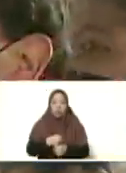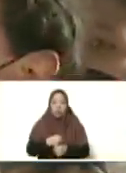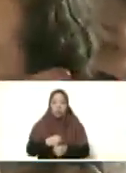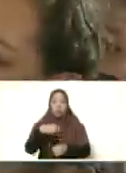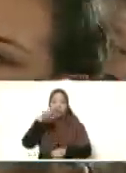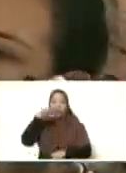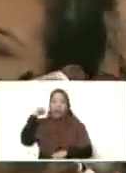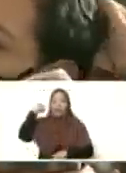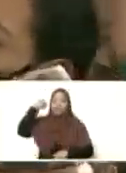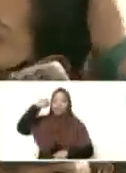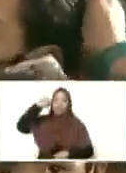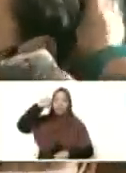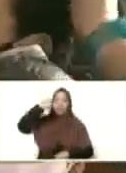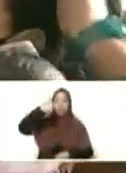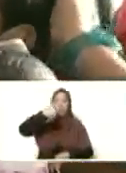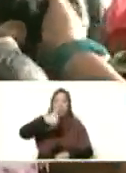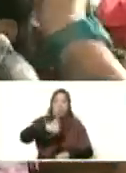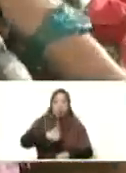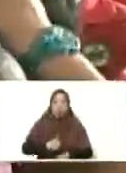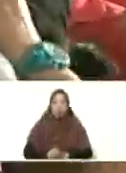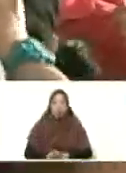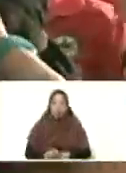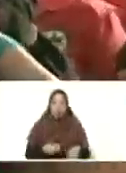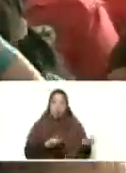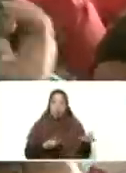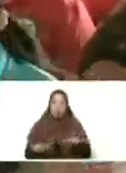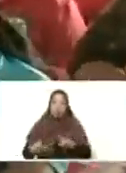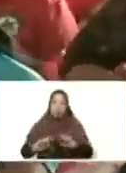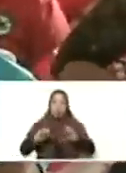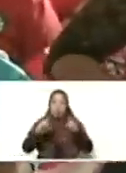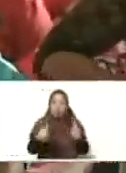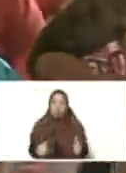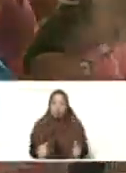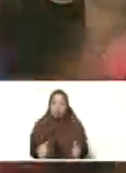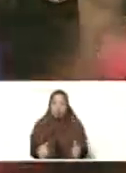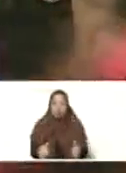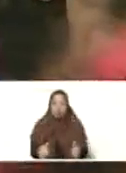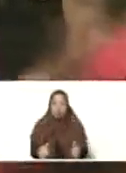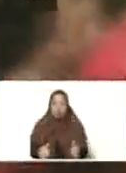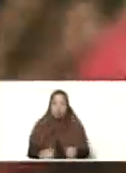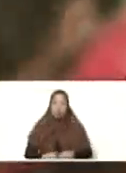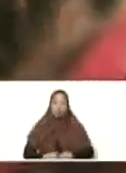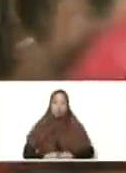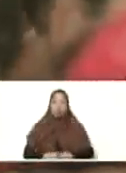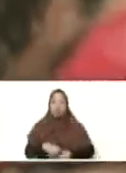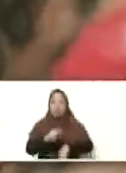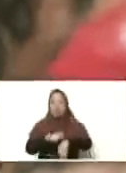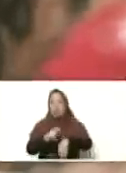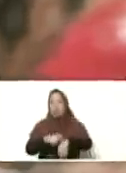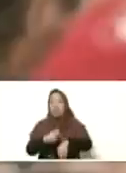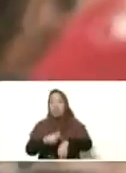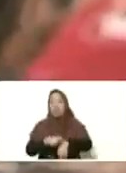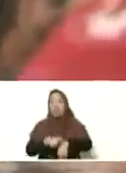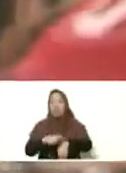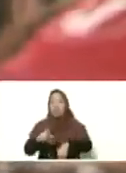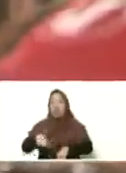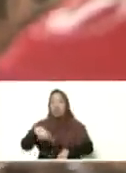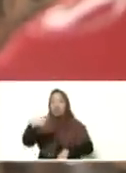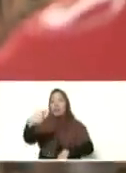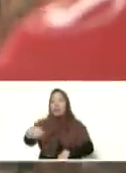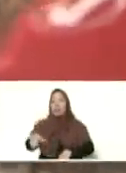ya casi casi pisando el tiempo de la pandemia